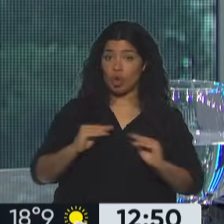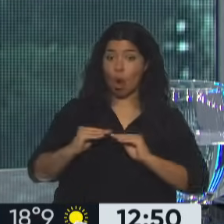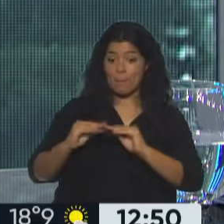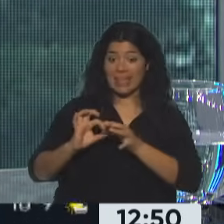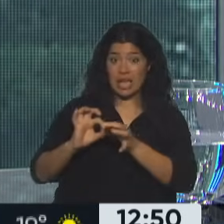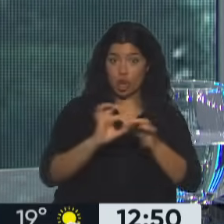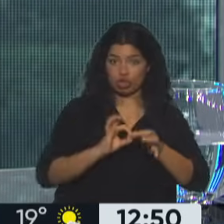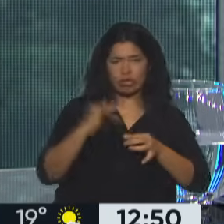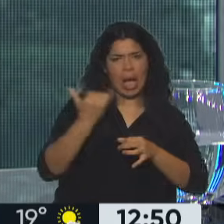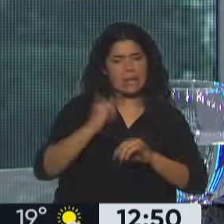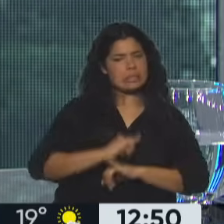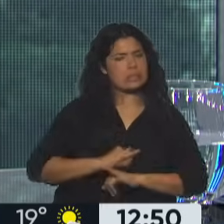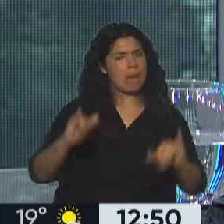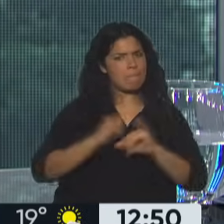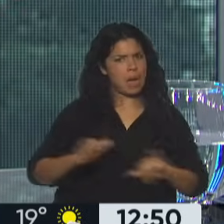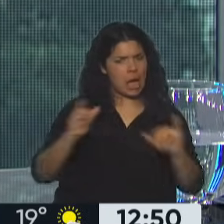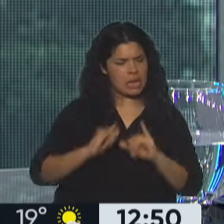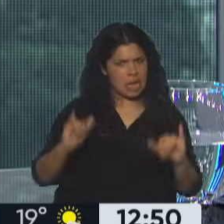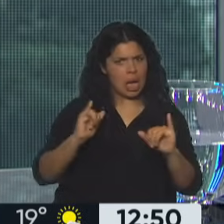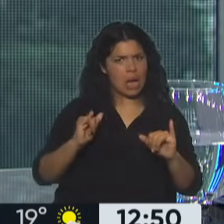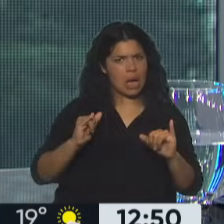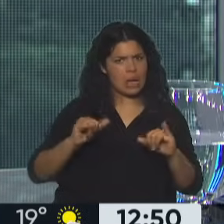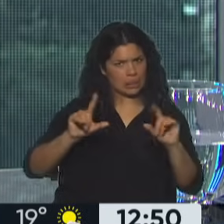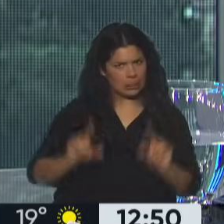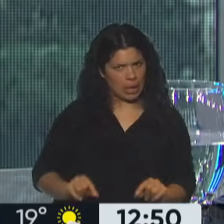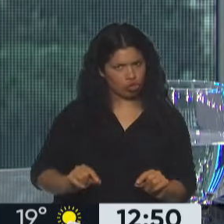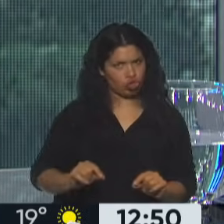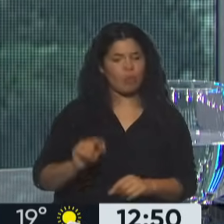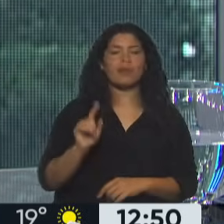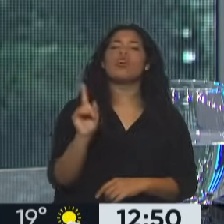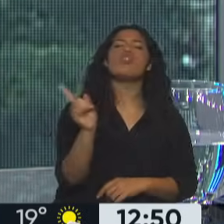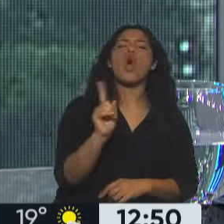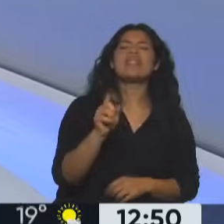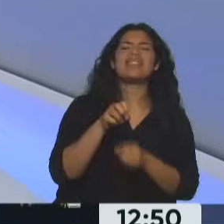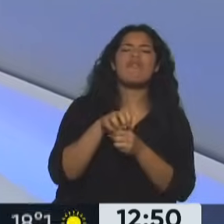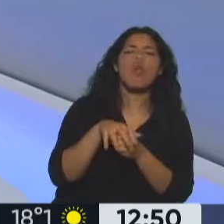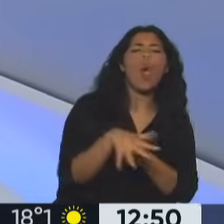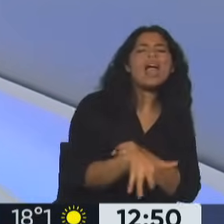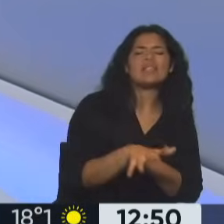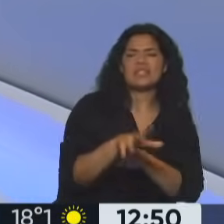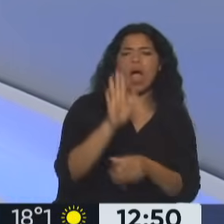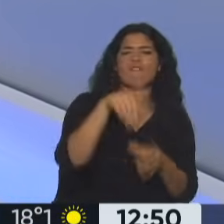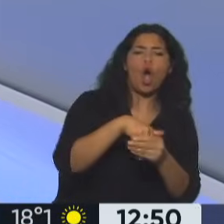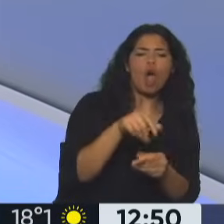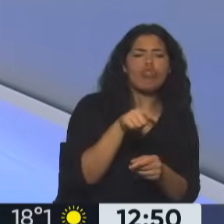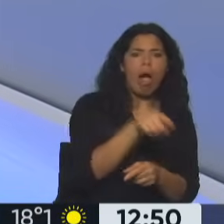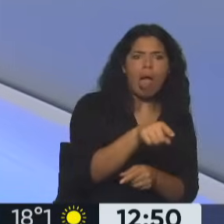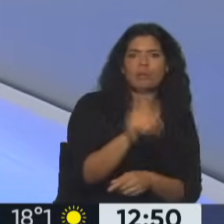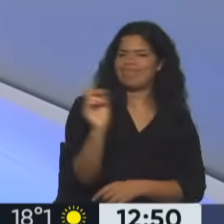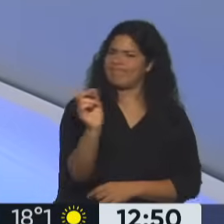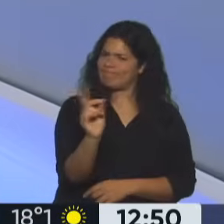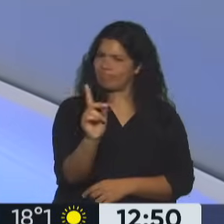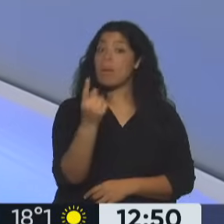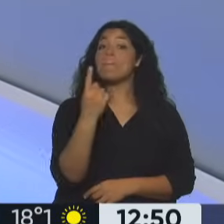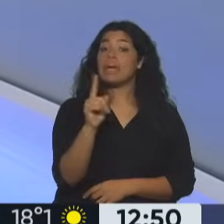estamos haciendo una campaña muy fuerte no para que cada uno no para influenciar en el voto sino que simplemente los compañeros piensen y